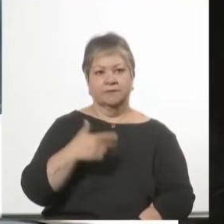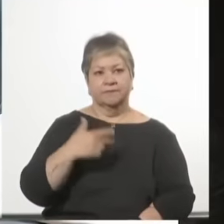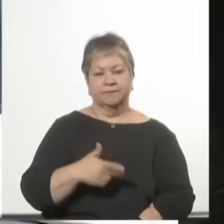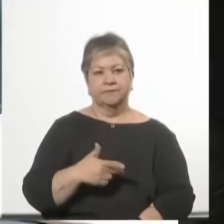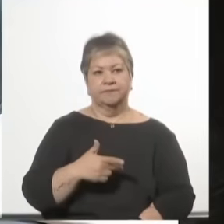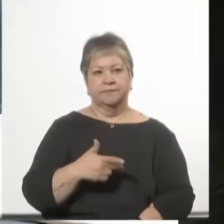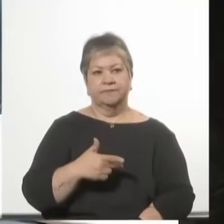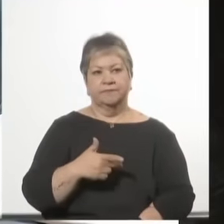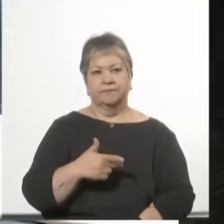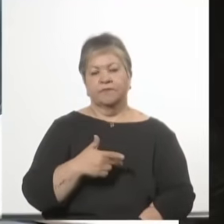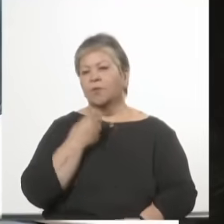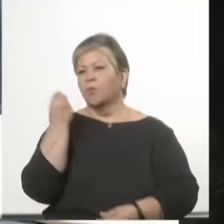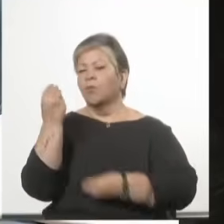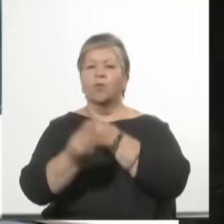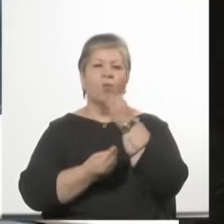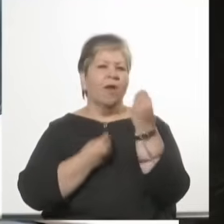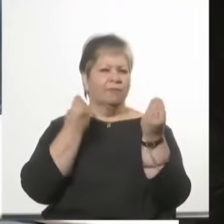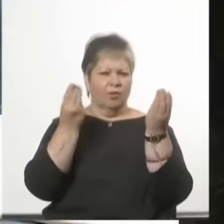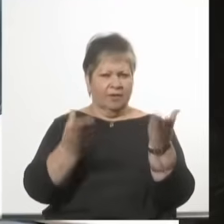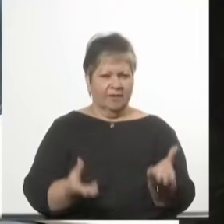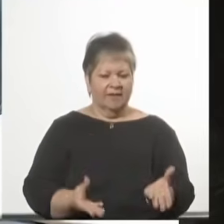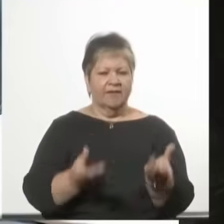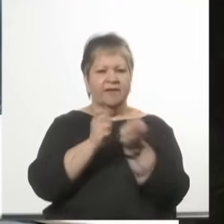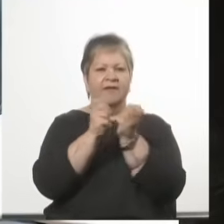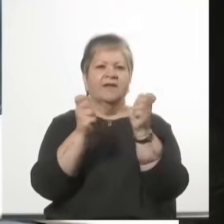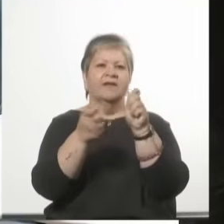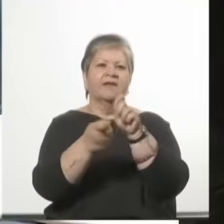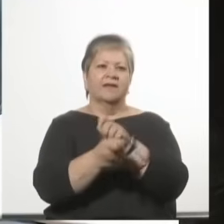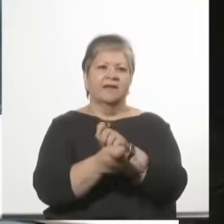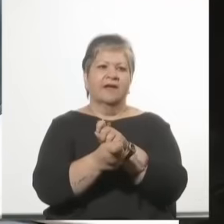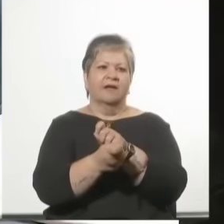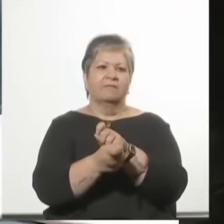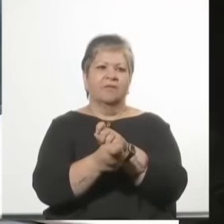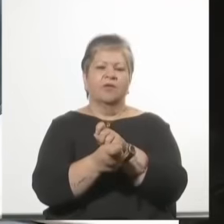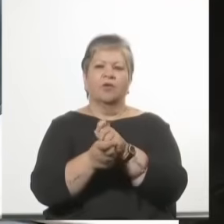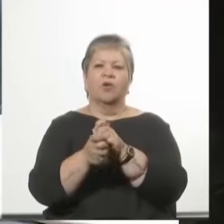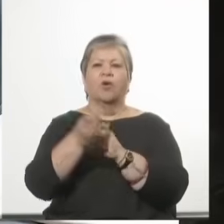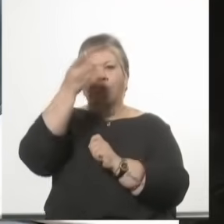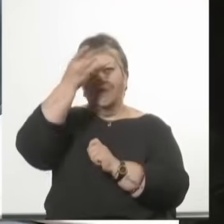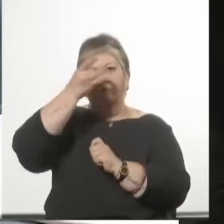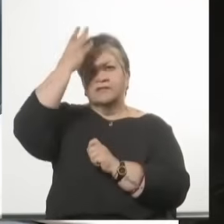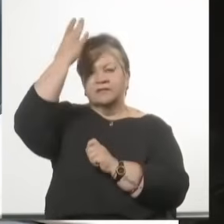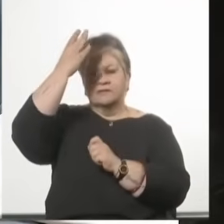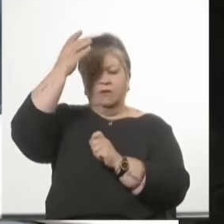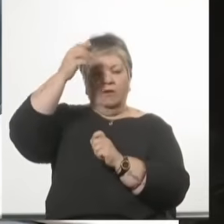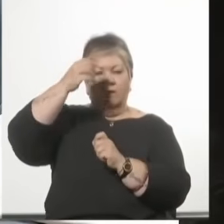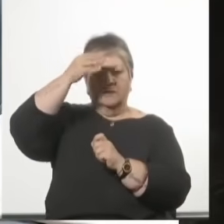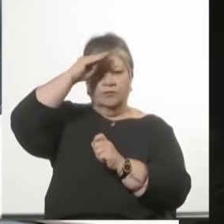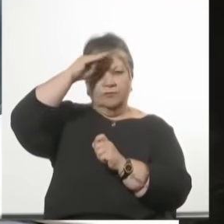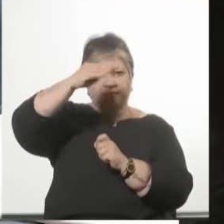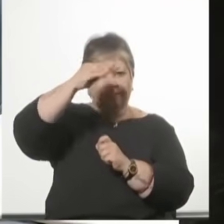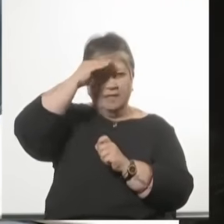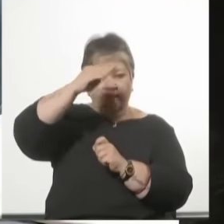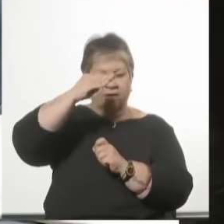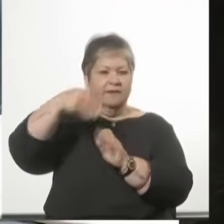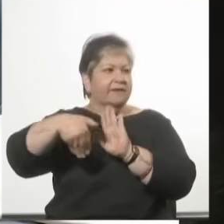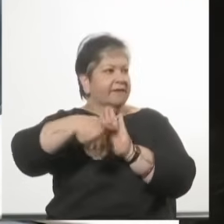13, ¿cuáles fueron las razones que llevaron a cambiar los oficiales de la Armada que estaban designados inicialmente para concurrir a Vigo?